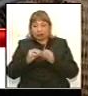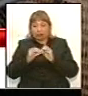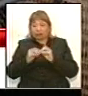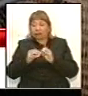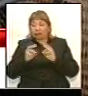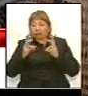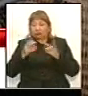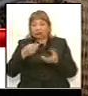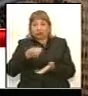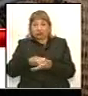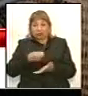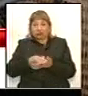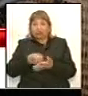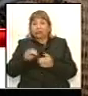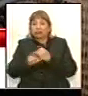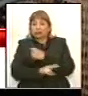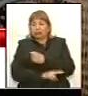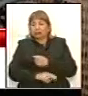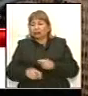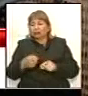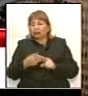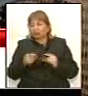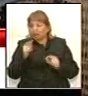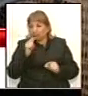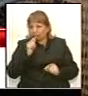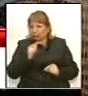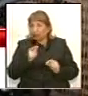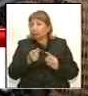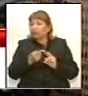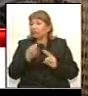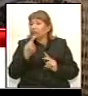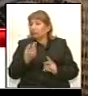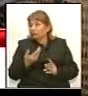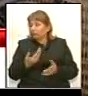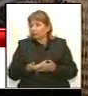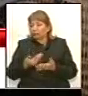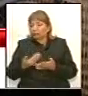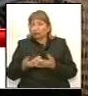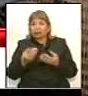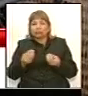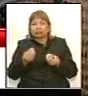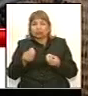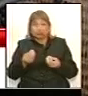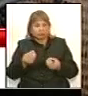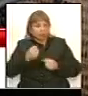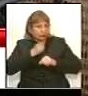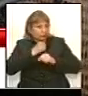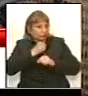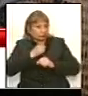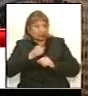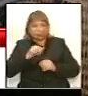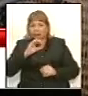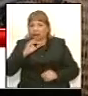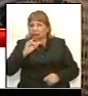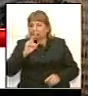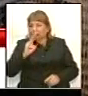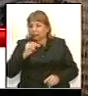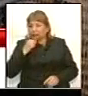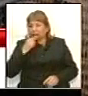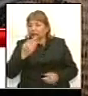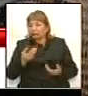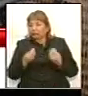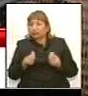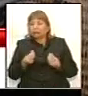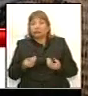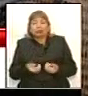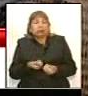el tema remunerativo nacional. Pero a eso hay que darle prioridades. Tenemos que ver cómo va el tema en defensa civil. Tenemos que ver cómo va